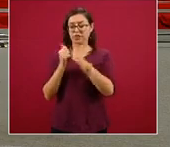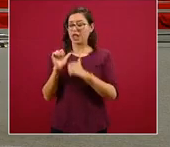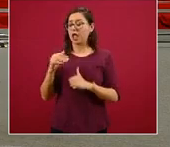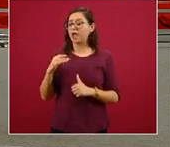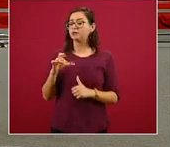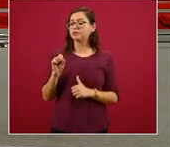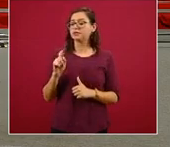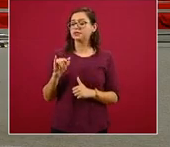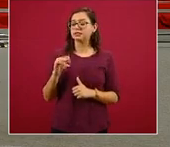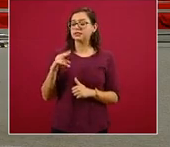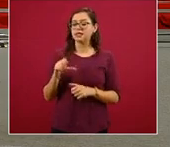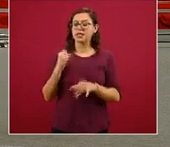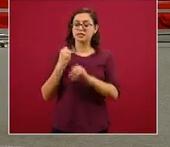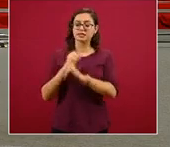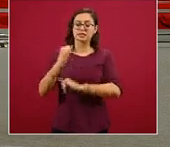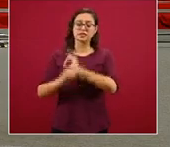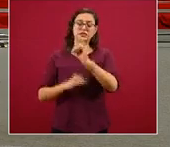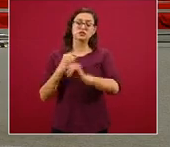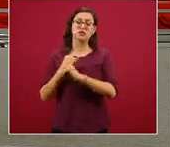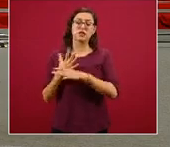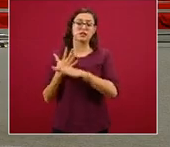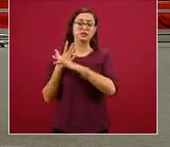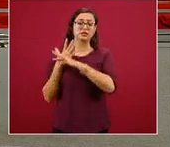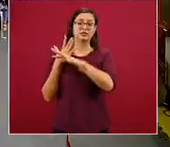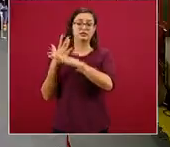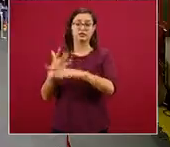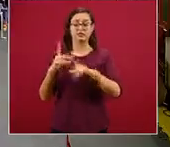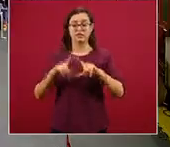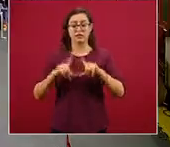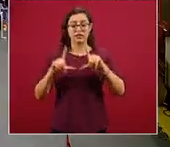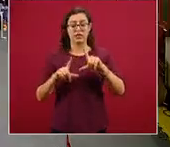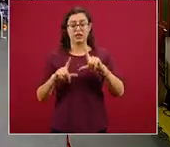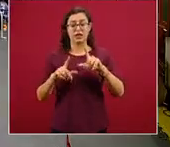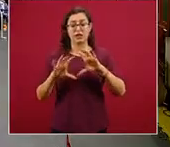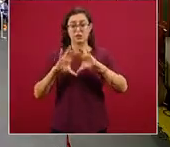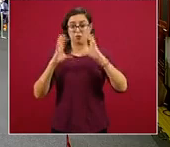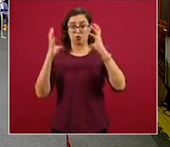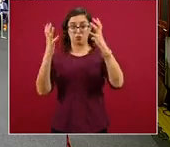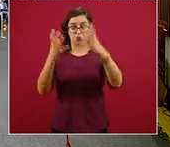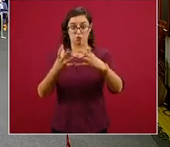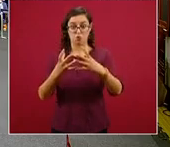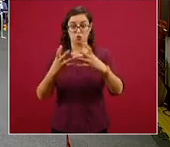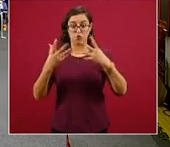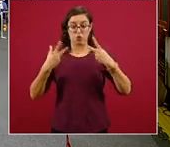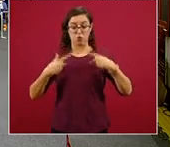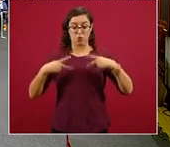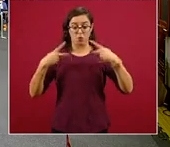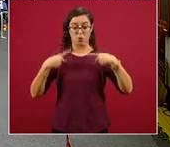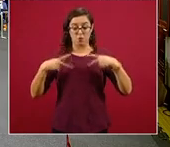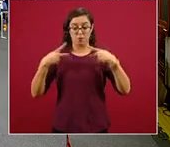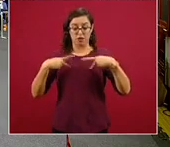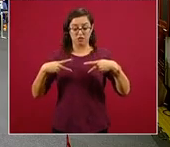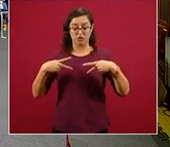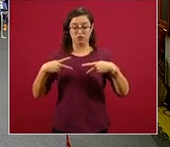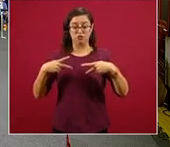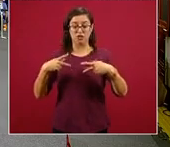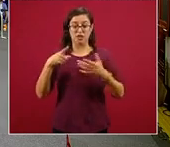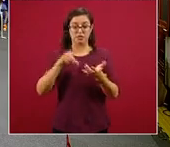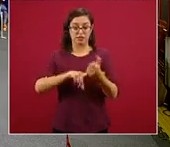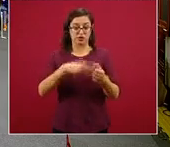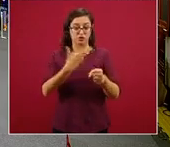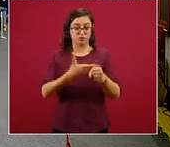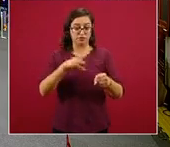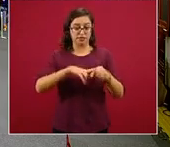que México ocupa el primer lugar a nivel mundial de muertes en el personal de salud.